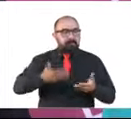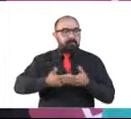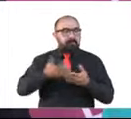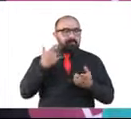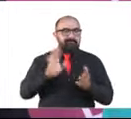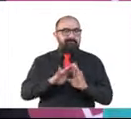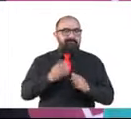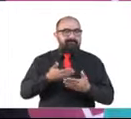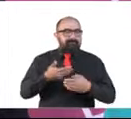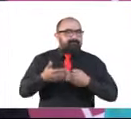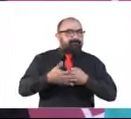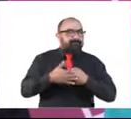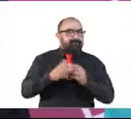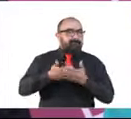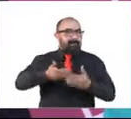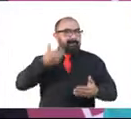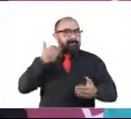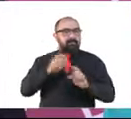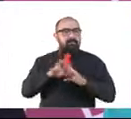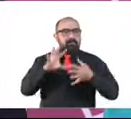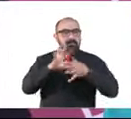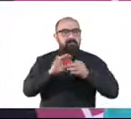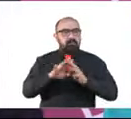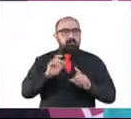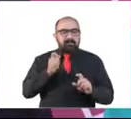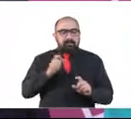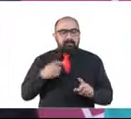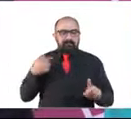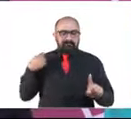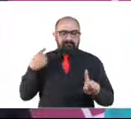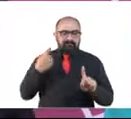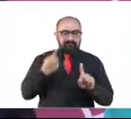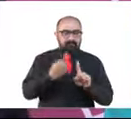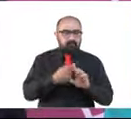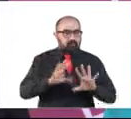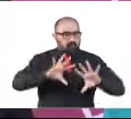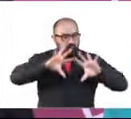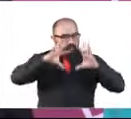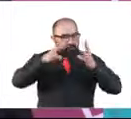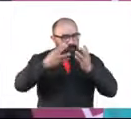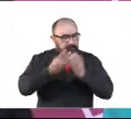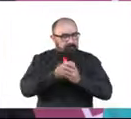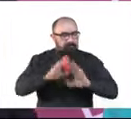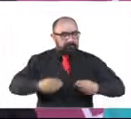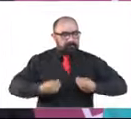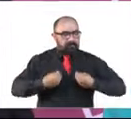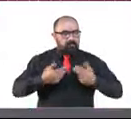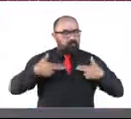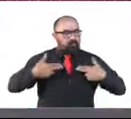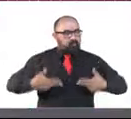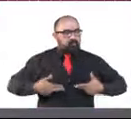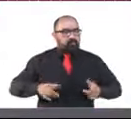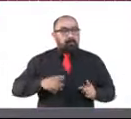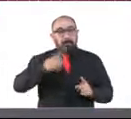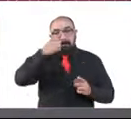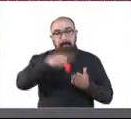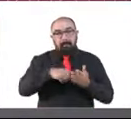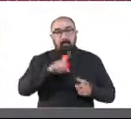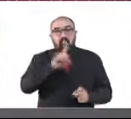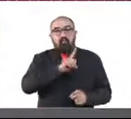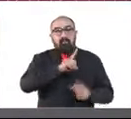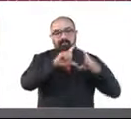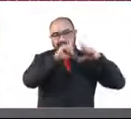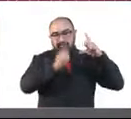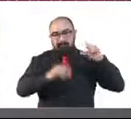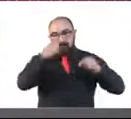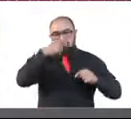anticipando como una serie de factores que van a incidir en toda la vida humana, no solamente de México, sino del mundo, pues ya lo